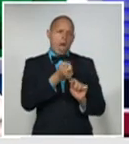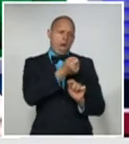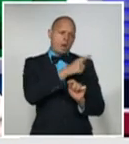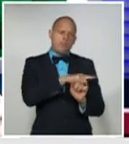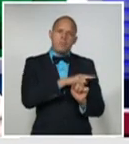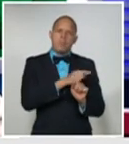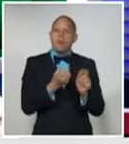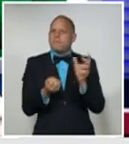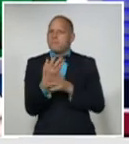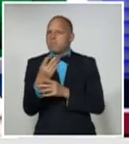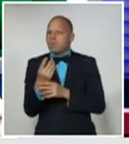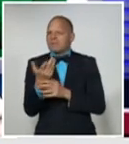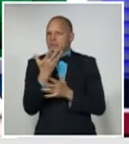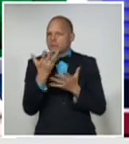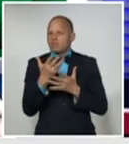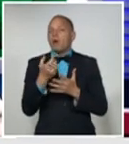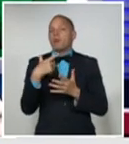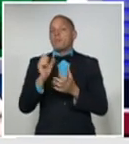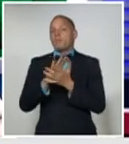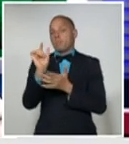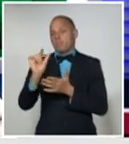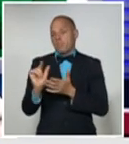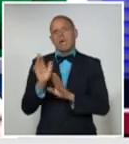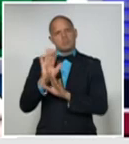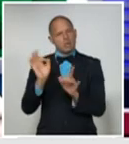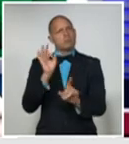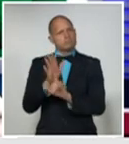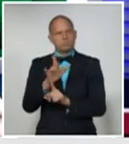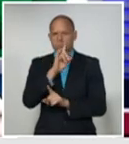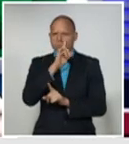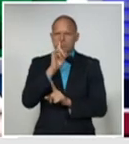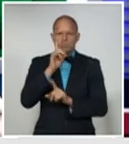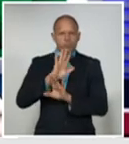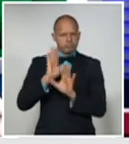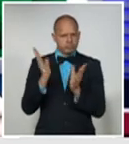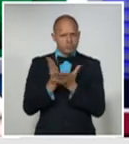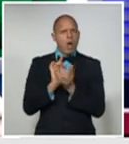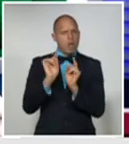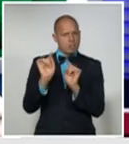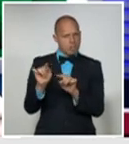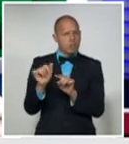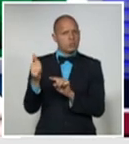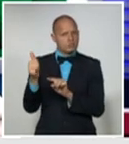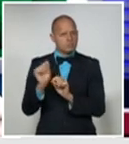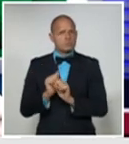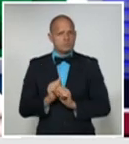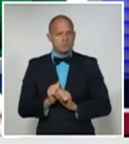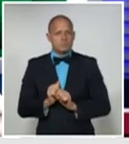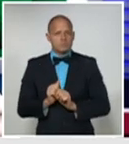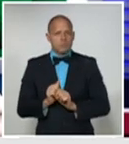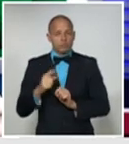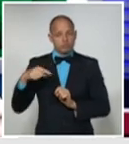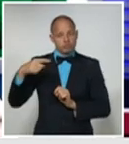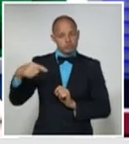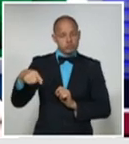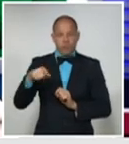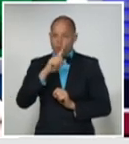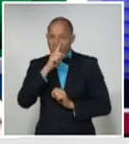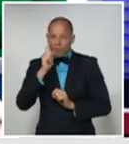Mayabeque, que ya están produciendo, ya están procesando un número importante de muestras, lo que